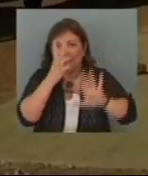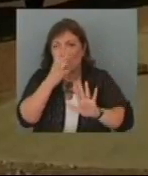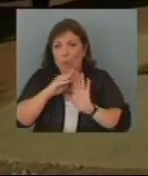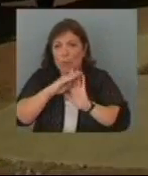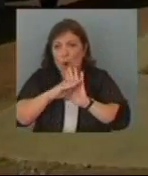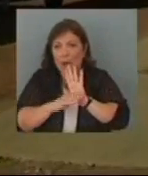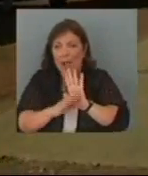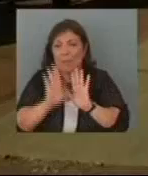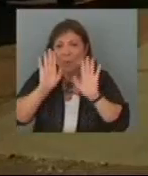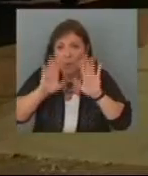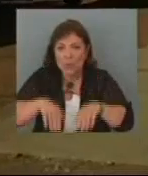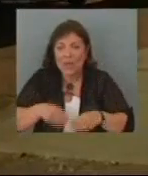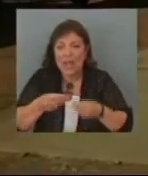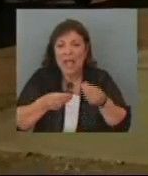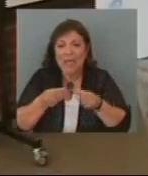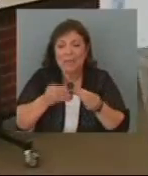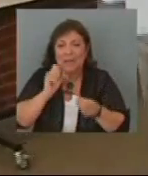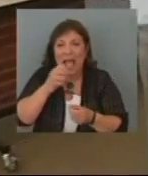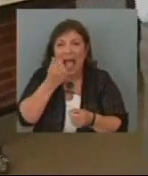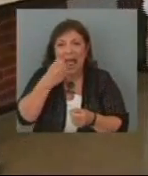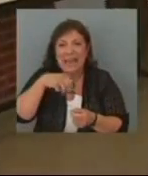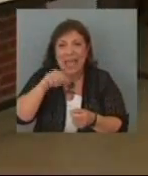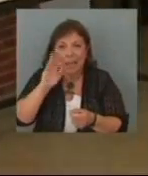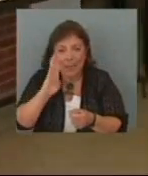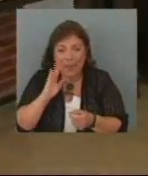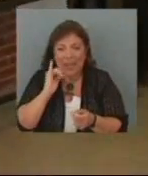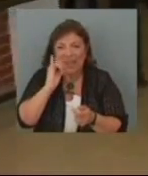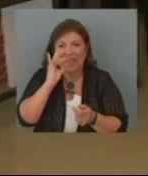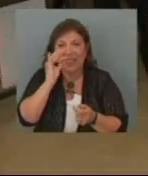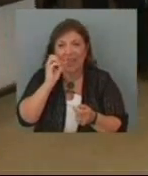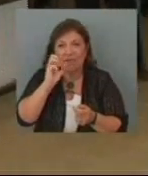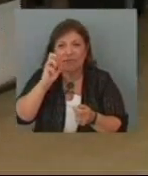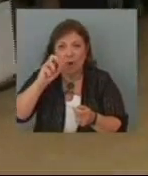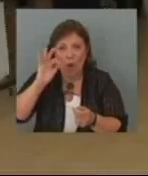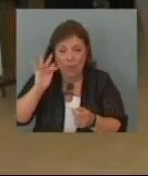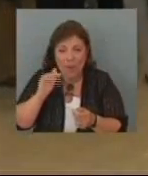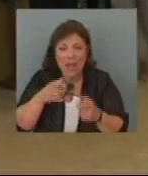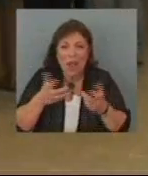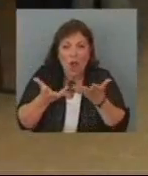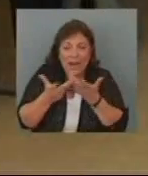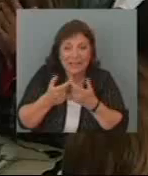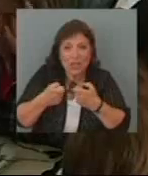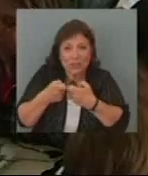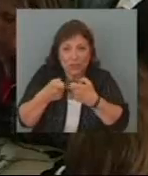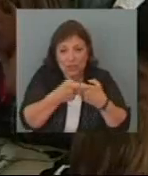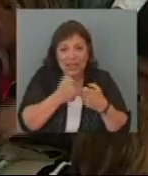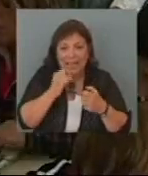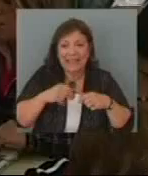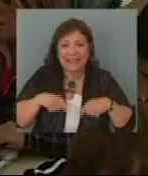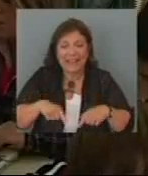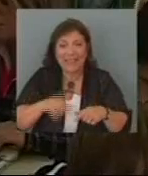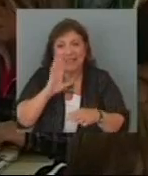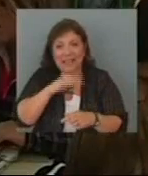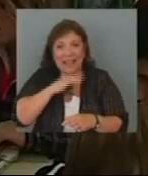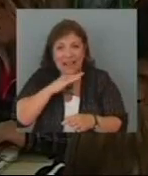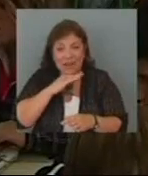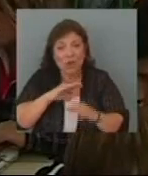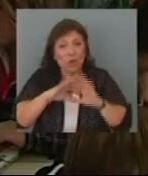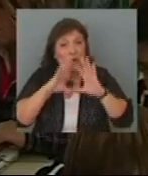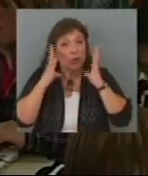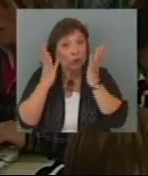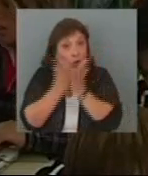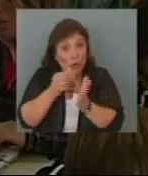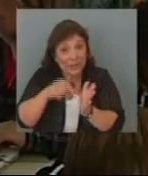programas pertenecientes a la Administración Central, la ANEP, INEFOP, organizaciones de la sociedad civil y la Intendencia de Canelones. La cobertura de estos